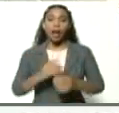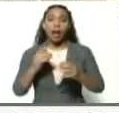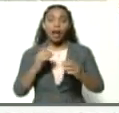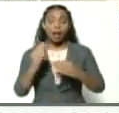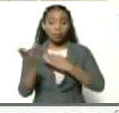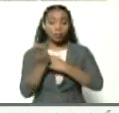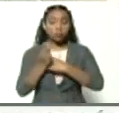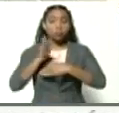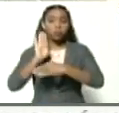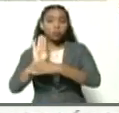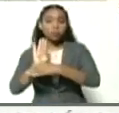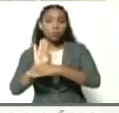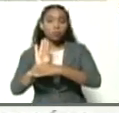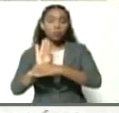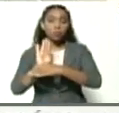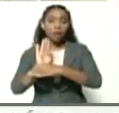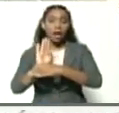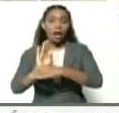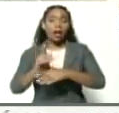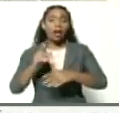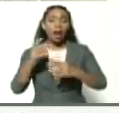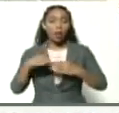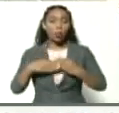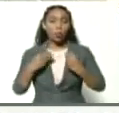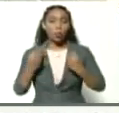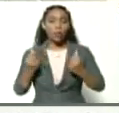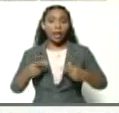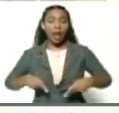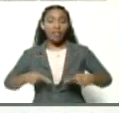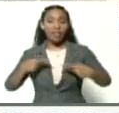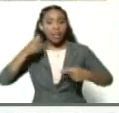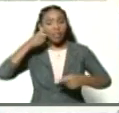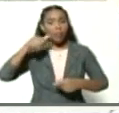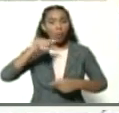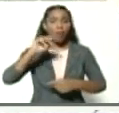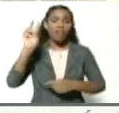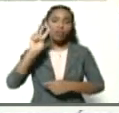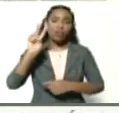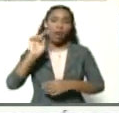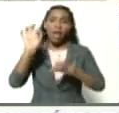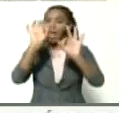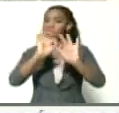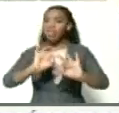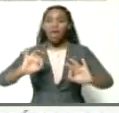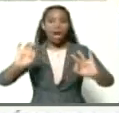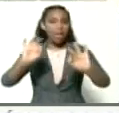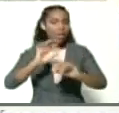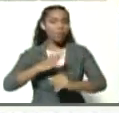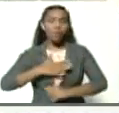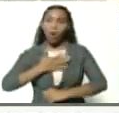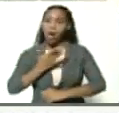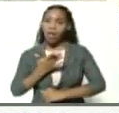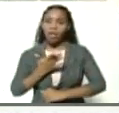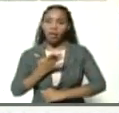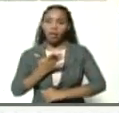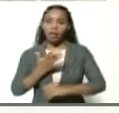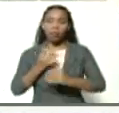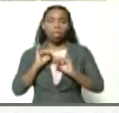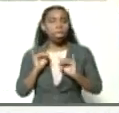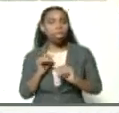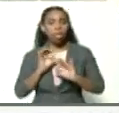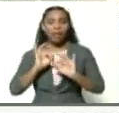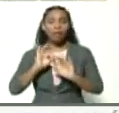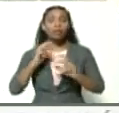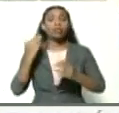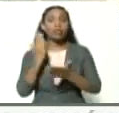prevención, la curación y la vida del pueblo de Venezuela. Nadie se puede cansar. Tenemos que estar renovando